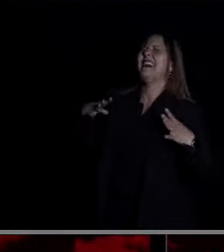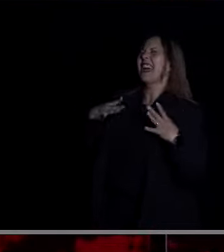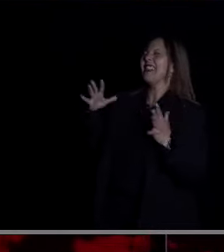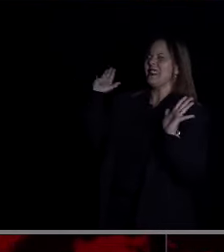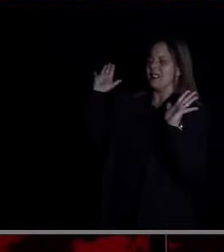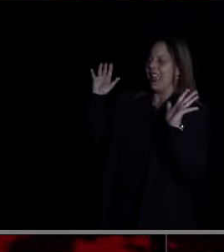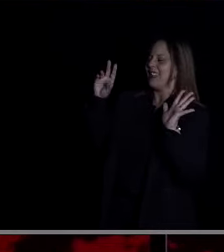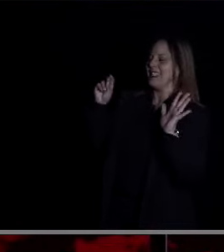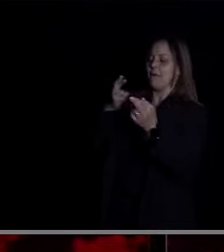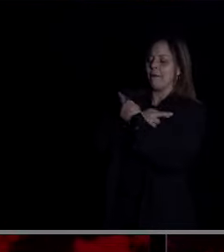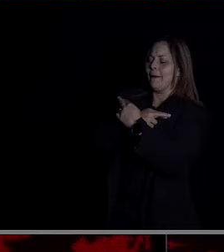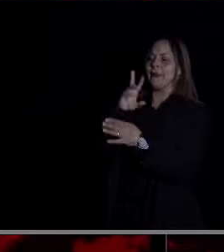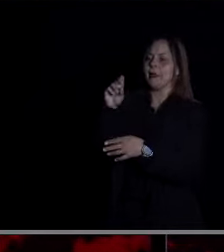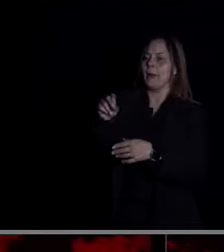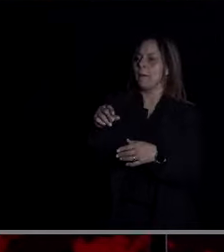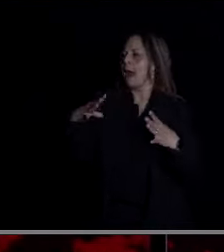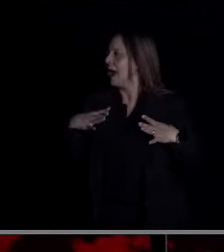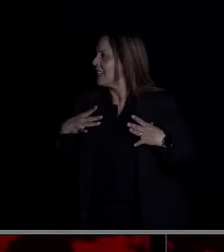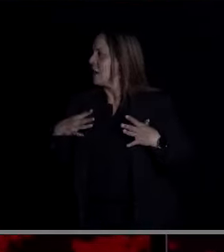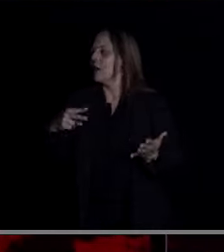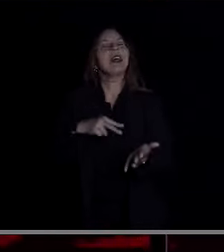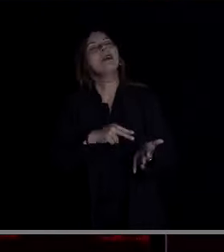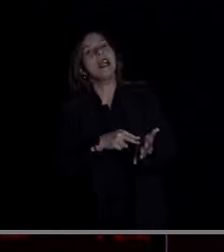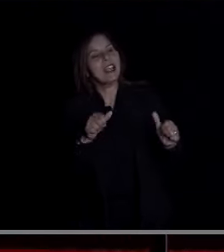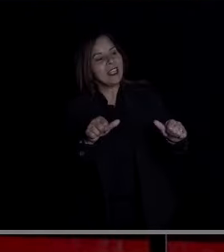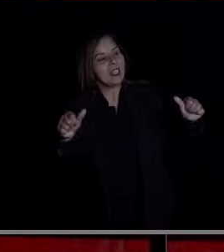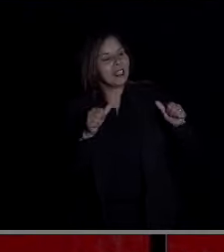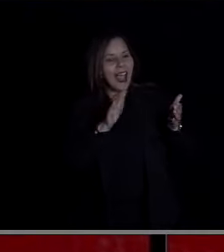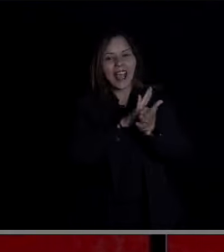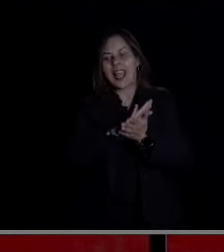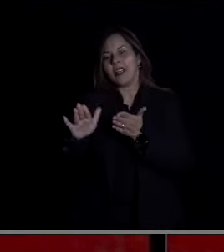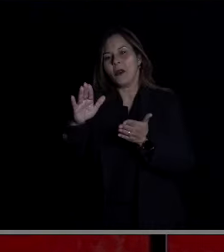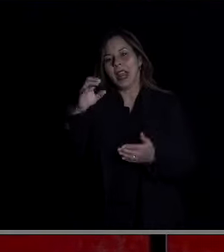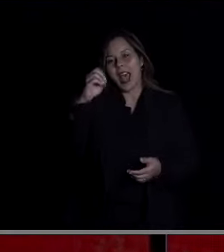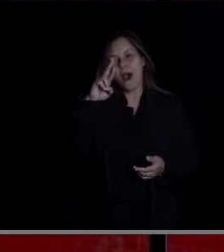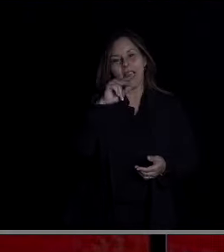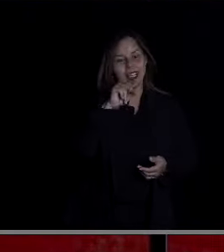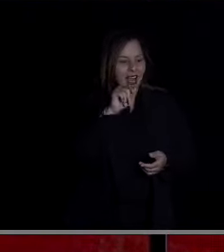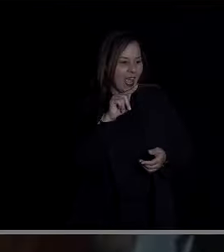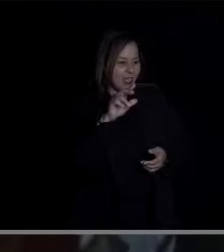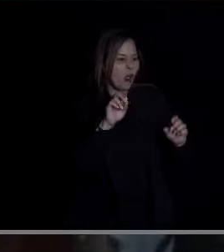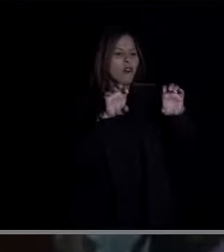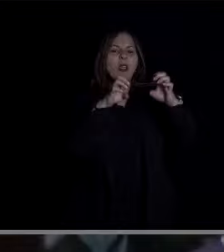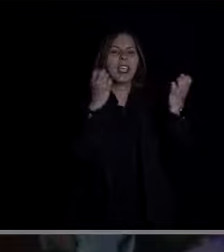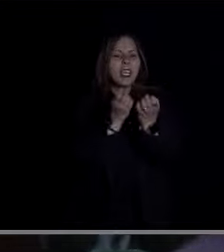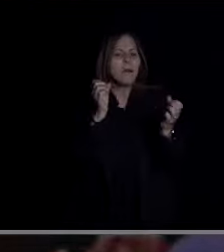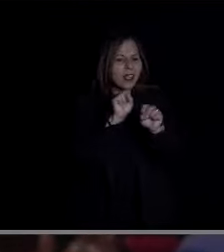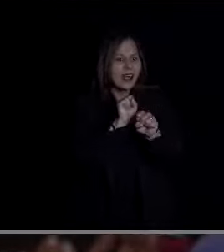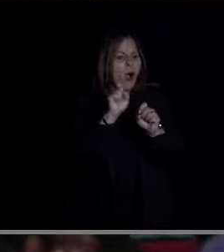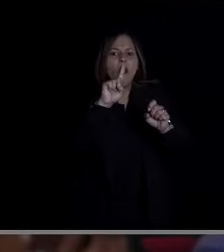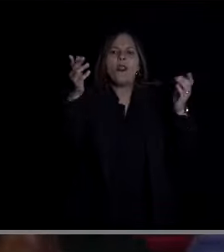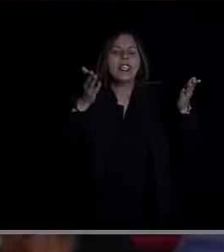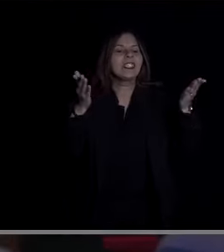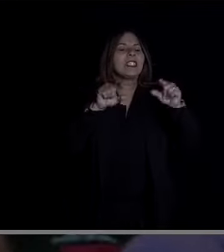Que no descansa, ni en vacaciones. Póngase de pie, Omar Fielaria Ornato. Su equipo de trabajo. Anda